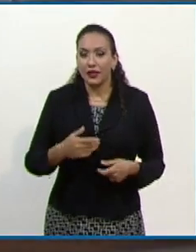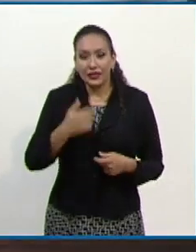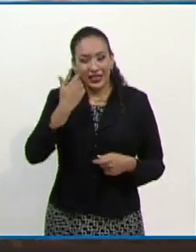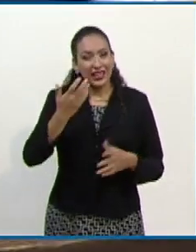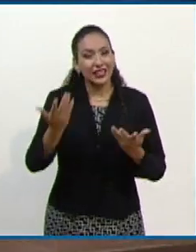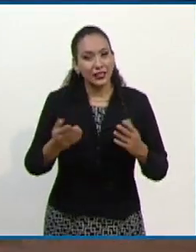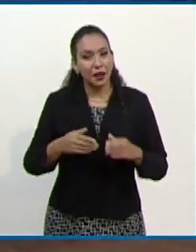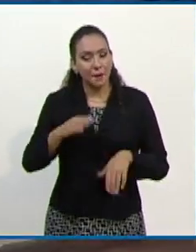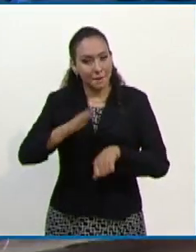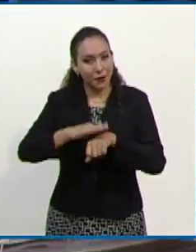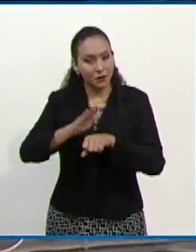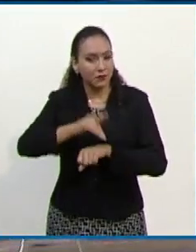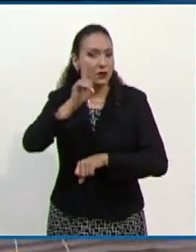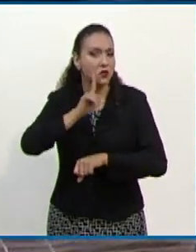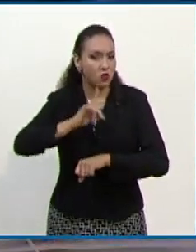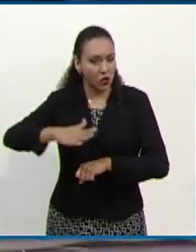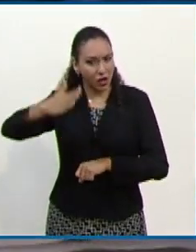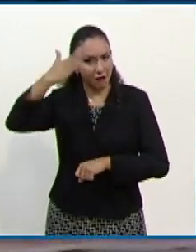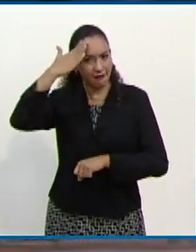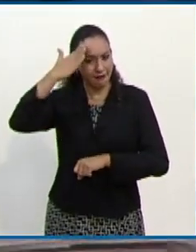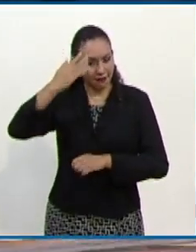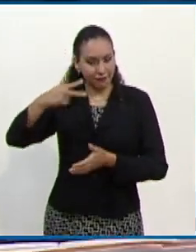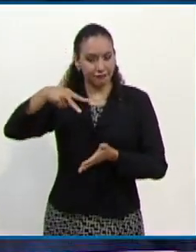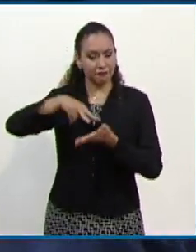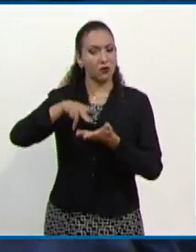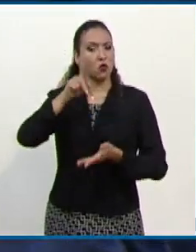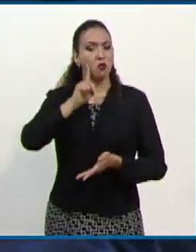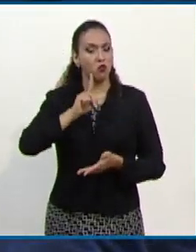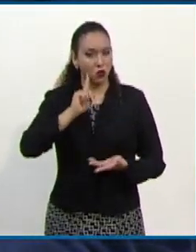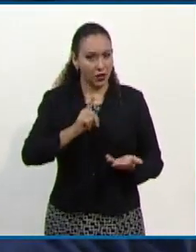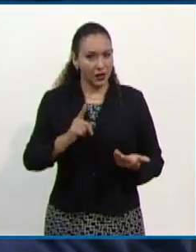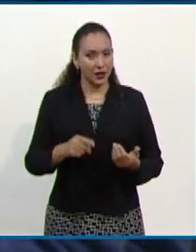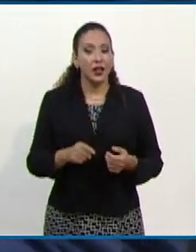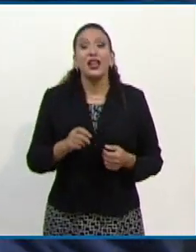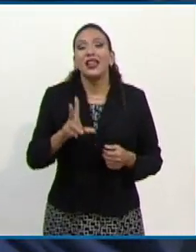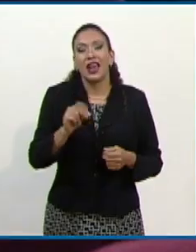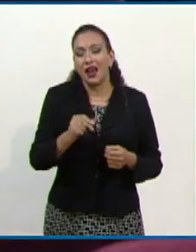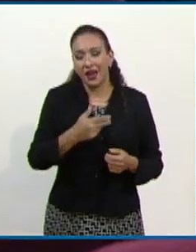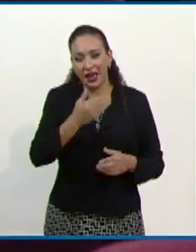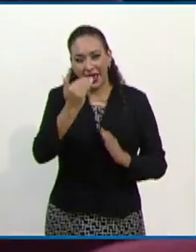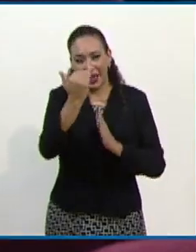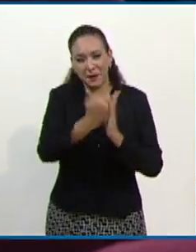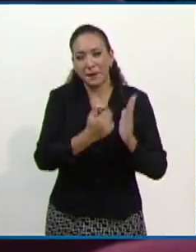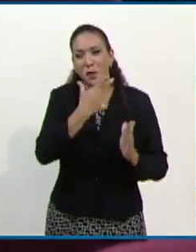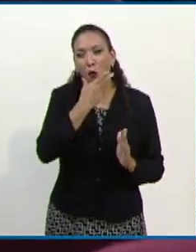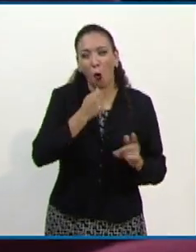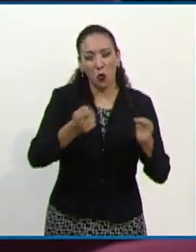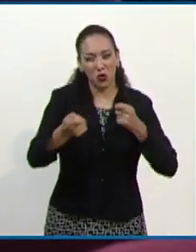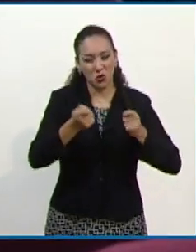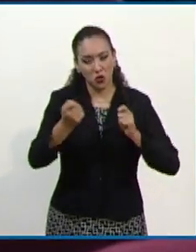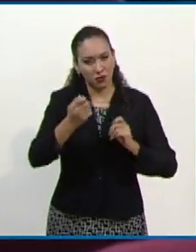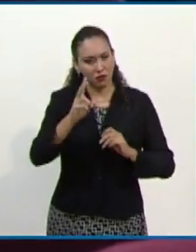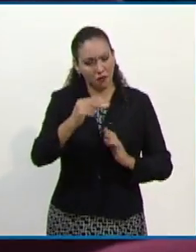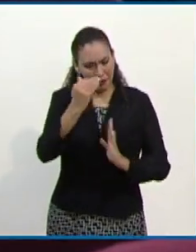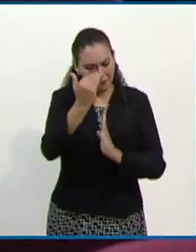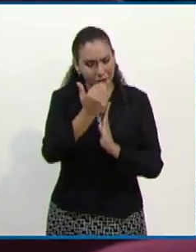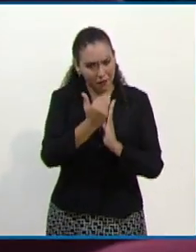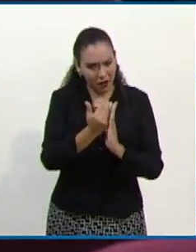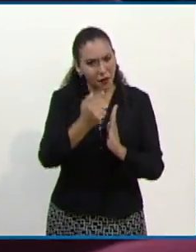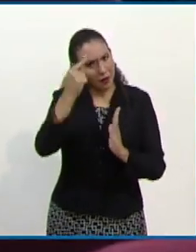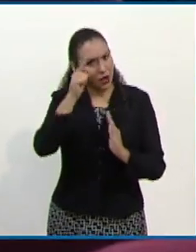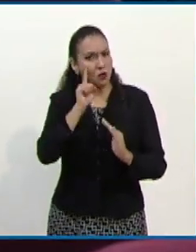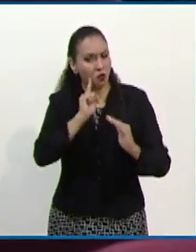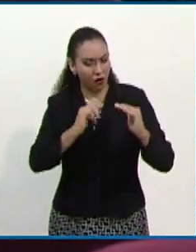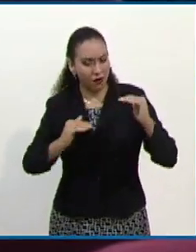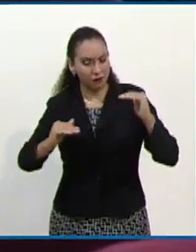se promueven los liderazgos no patriarcales y masculinidades no restrictivas, se elaboran diagnósticos sobre sesgos de género en las